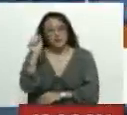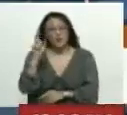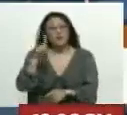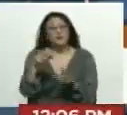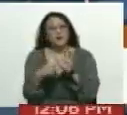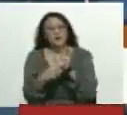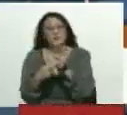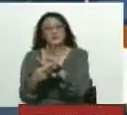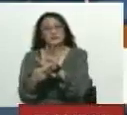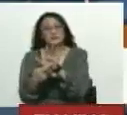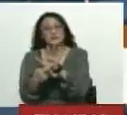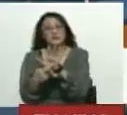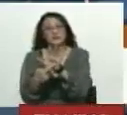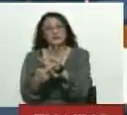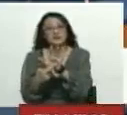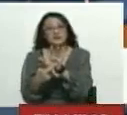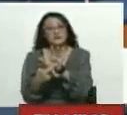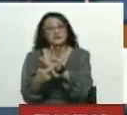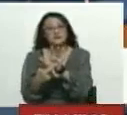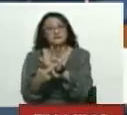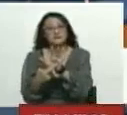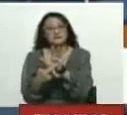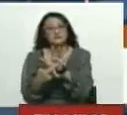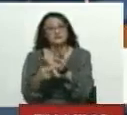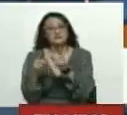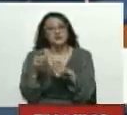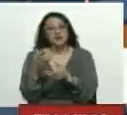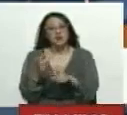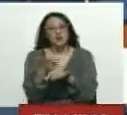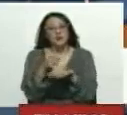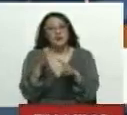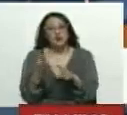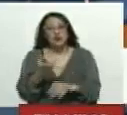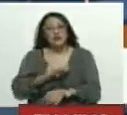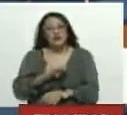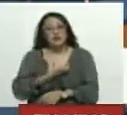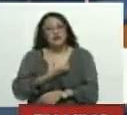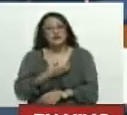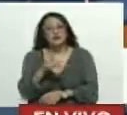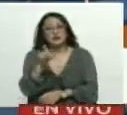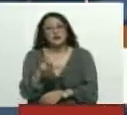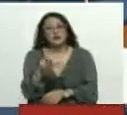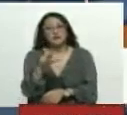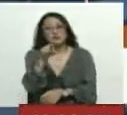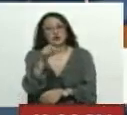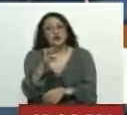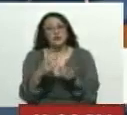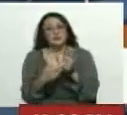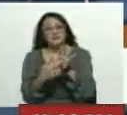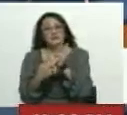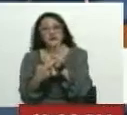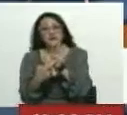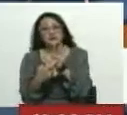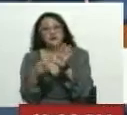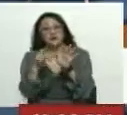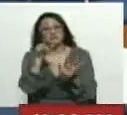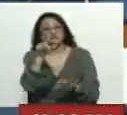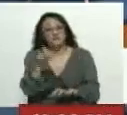representante de los parlamentarios gobernadores alcaldes concejales son representantes pero son representantes